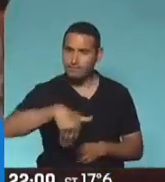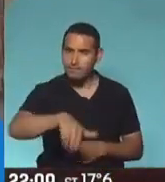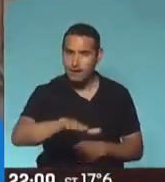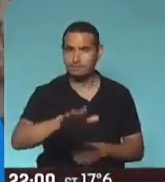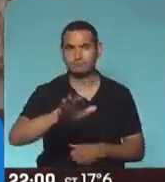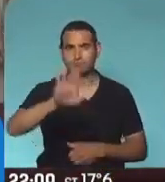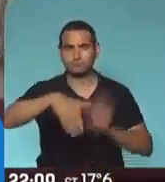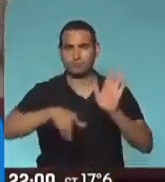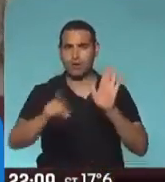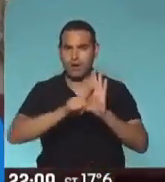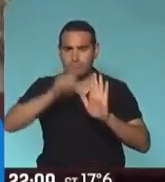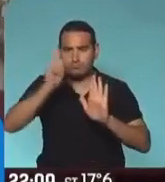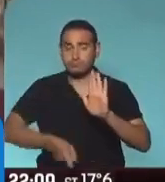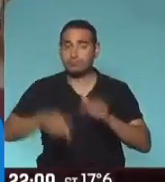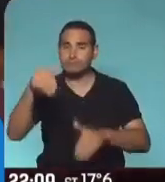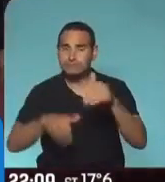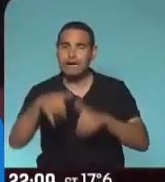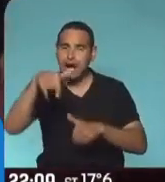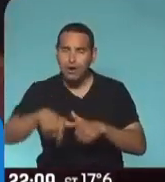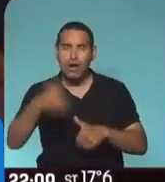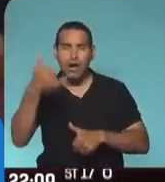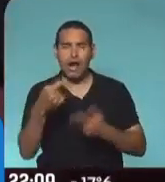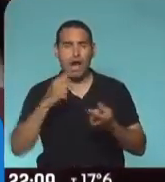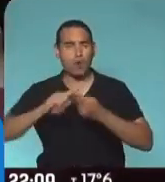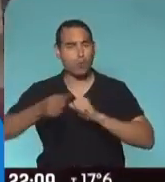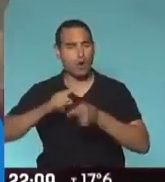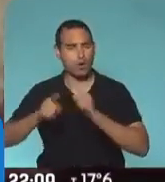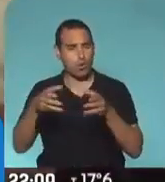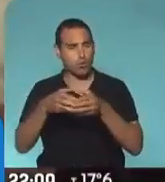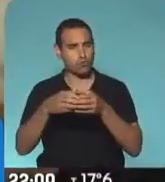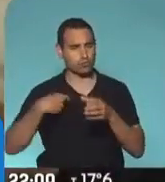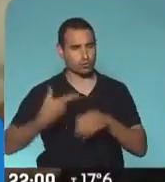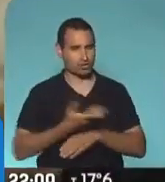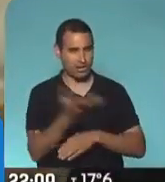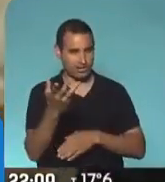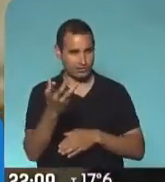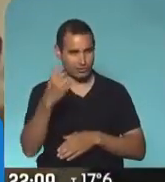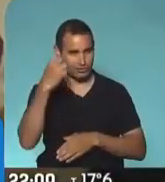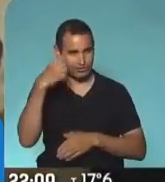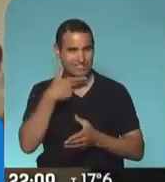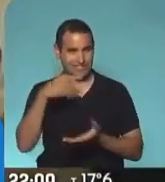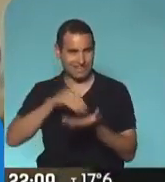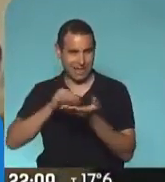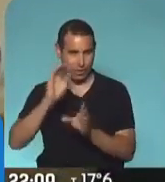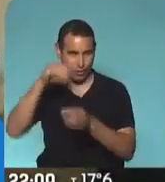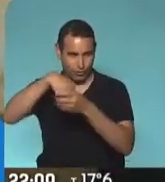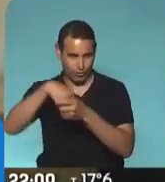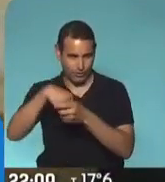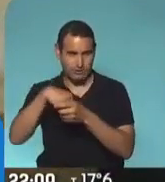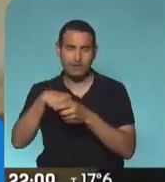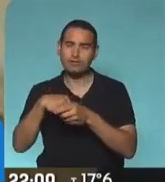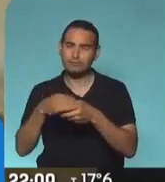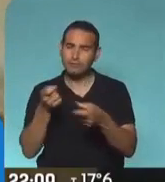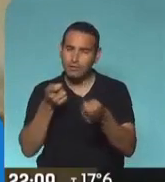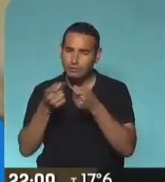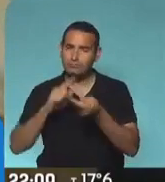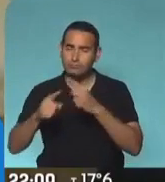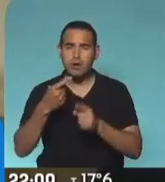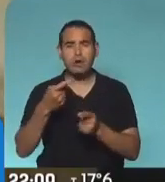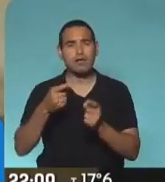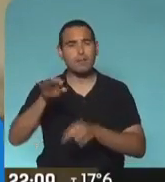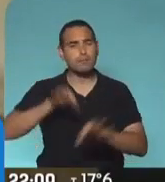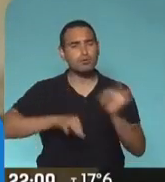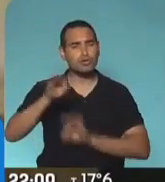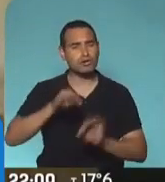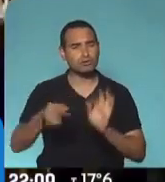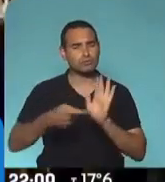por decreto, alcanzó un principio de acuerdo con el movimiento al socialismo en el Senado para avanzar con ese objetivo y presentó un proyecto del